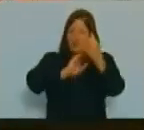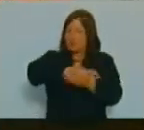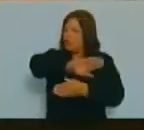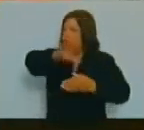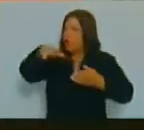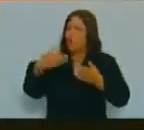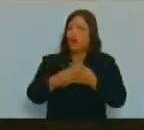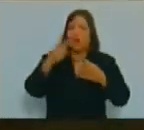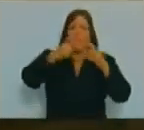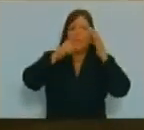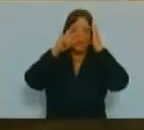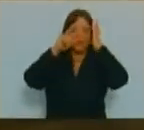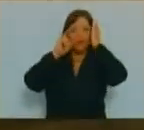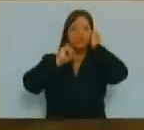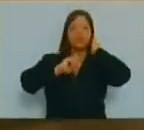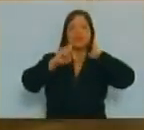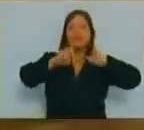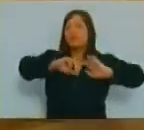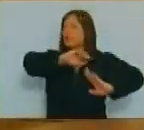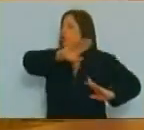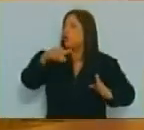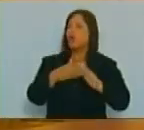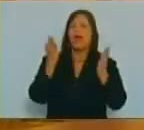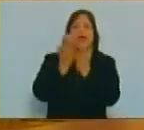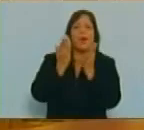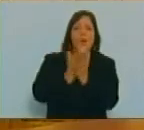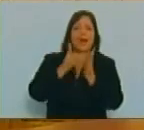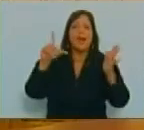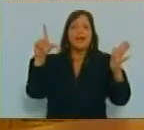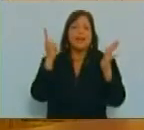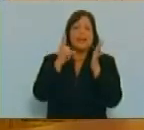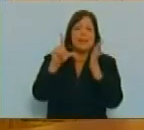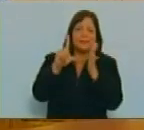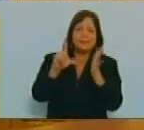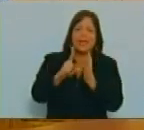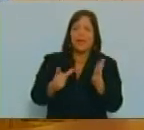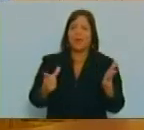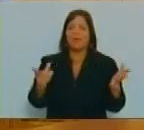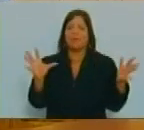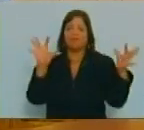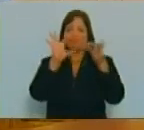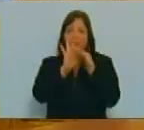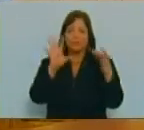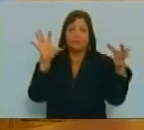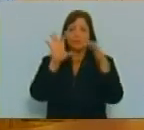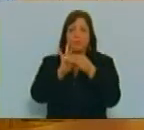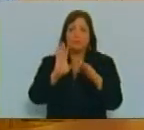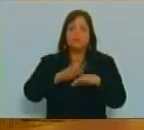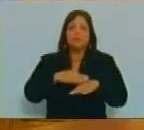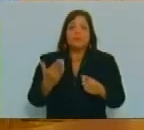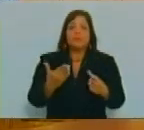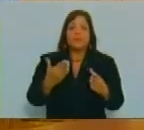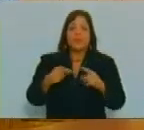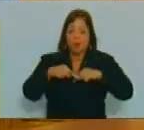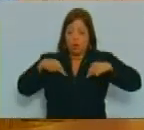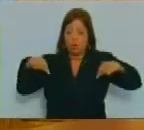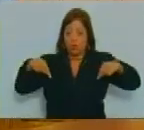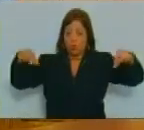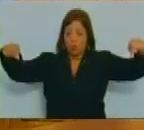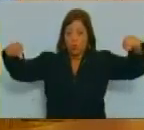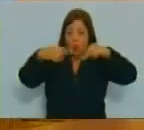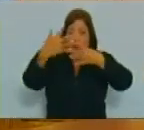con las personas caracterizadas con las escuelas con los liceos para que solamente sea un patrullaje